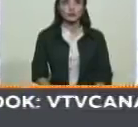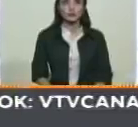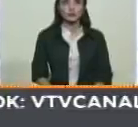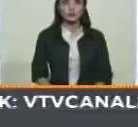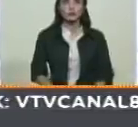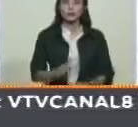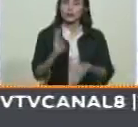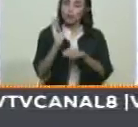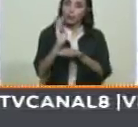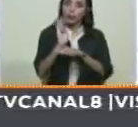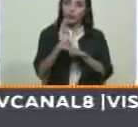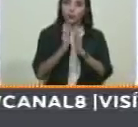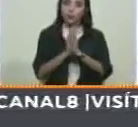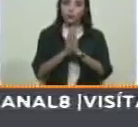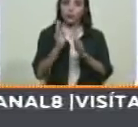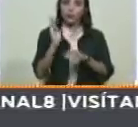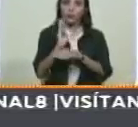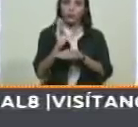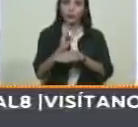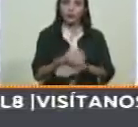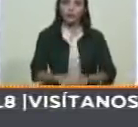hay que tener cuidado verdad